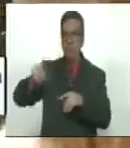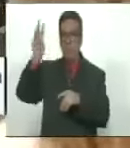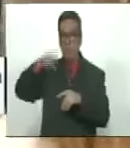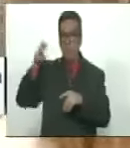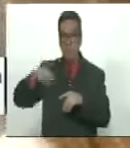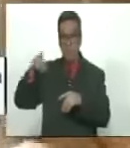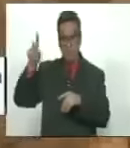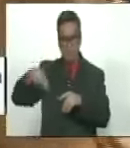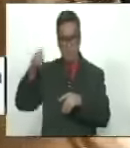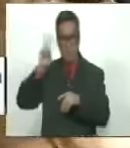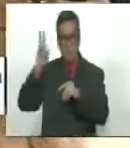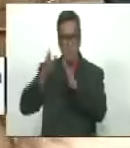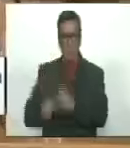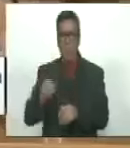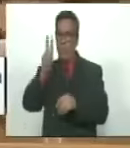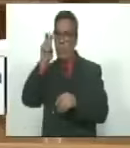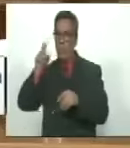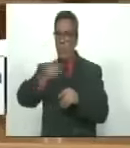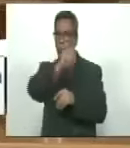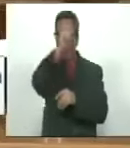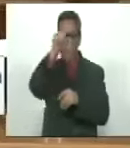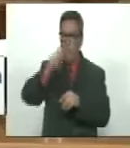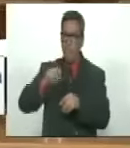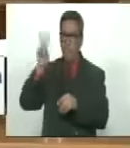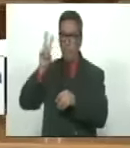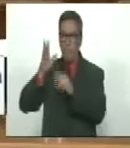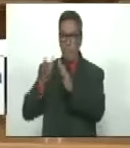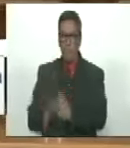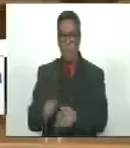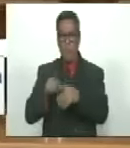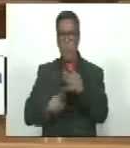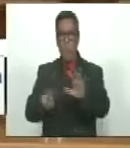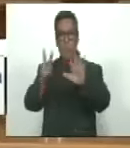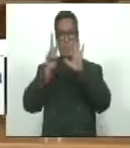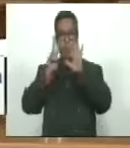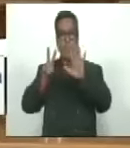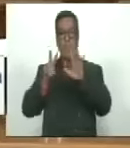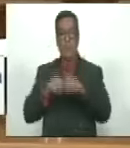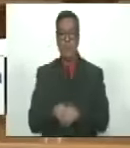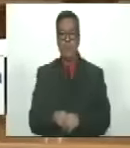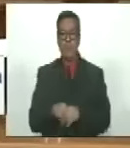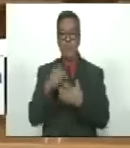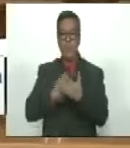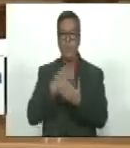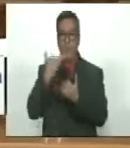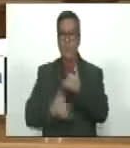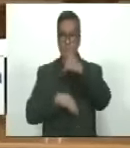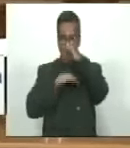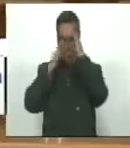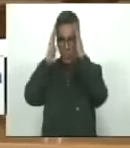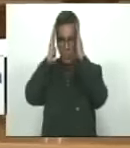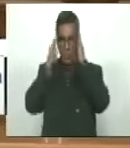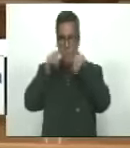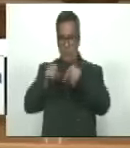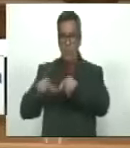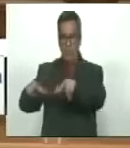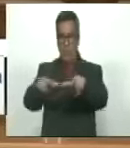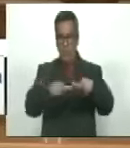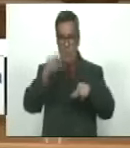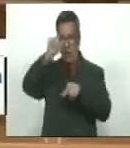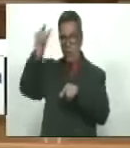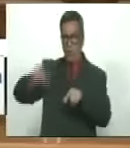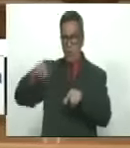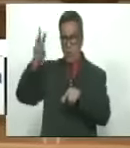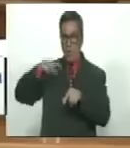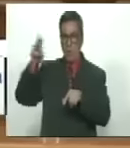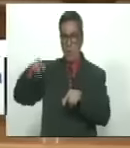de Venezuela, pues, el nuevo mapa de Venezuela. En séptimo lugar, el plan de atención social allá en el territorio de la Guayana